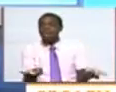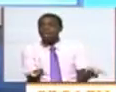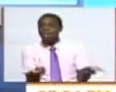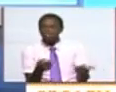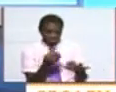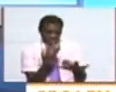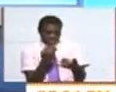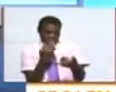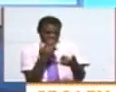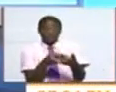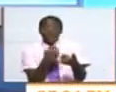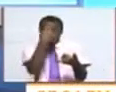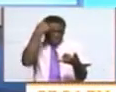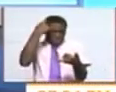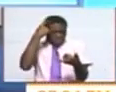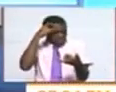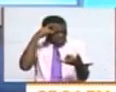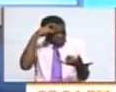de la